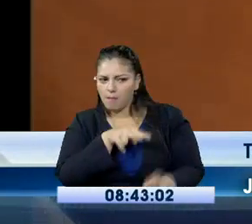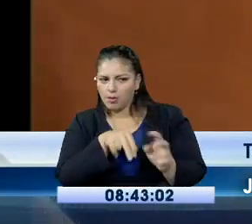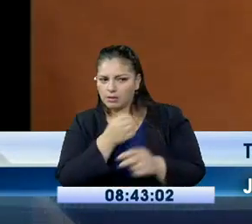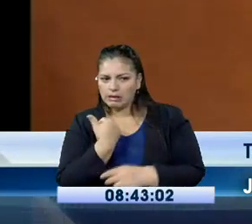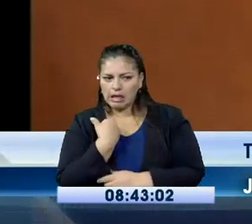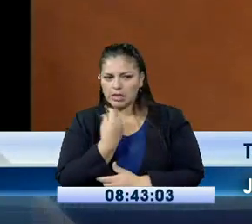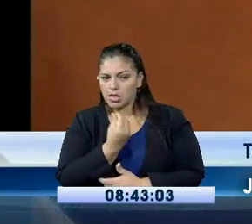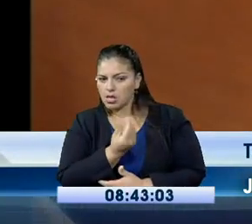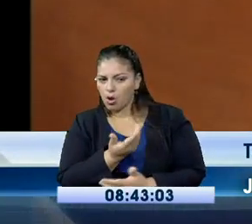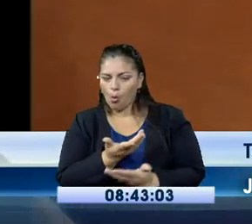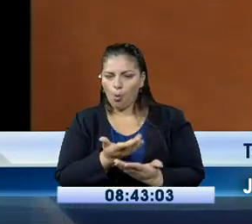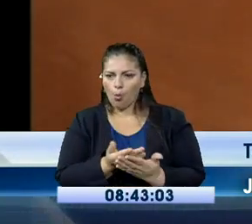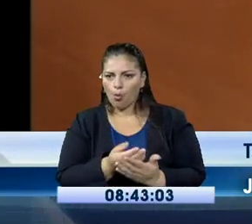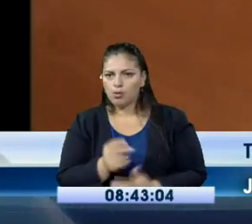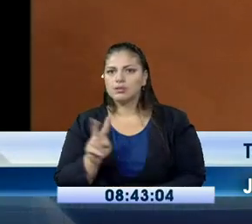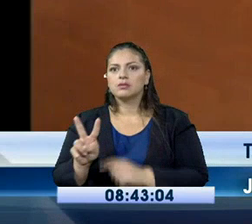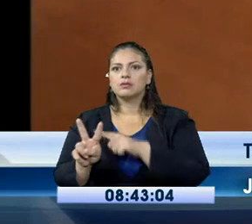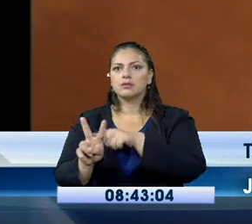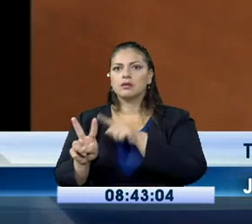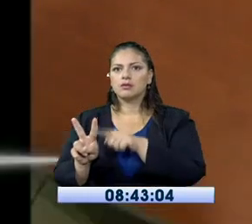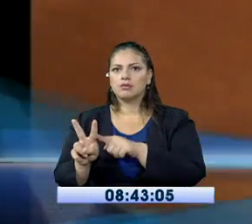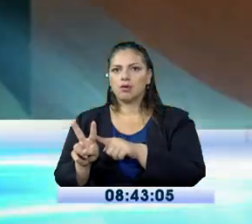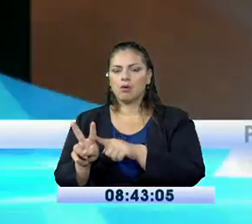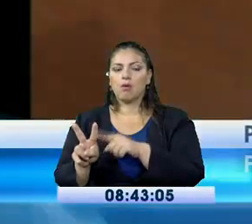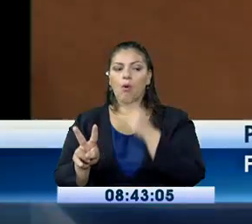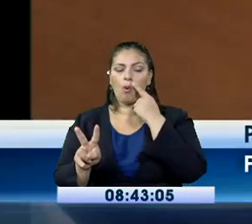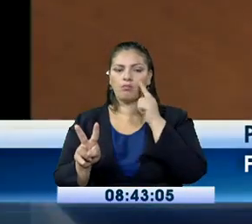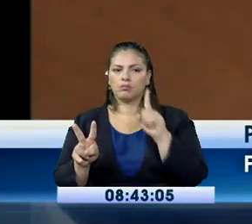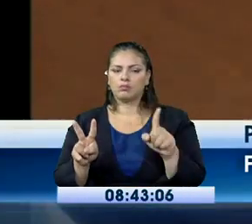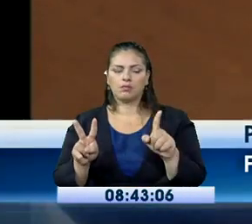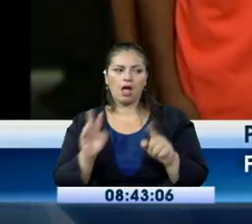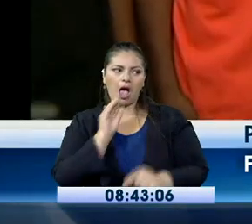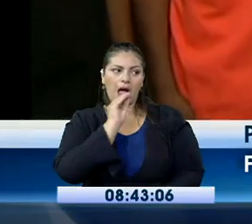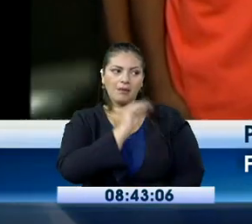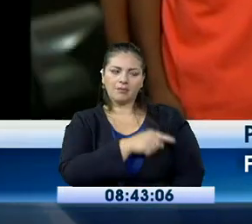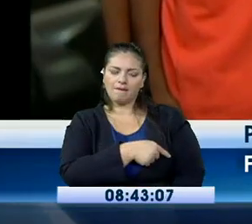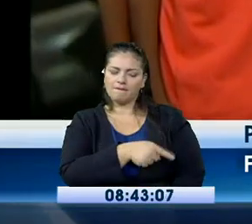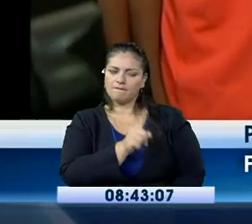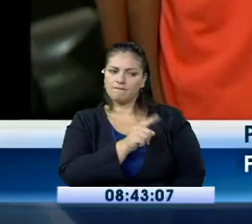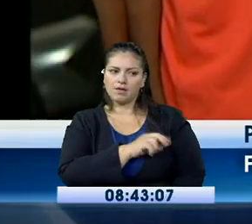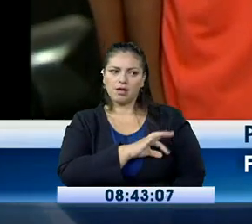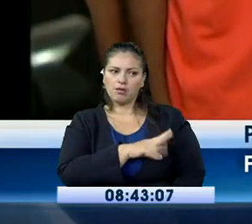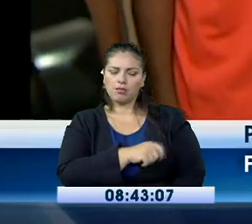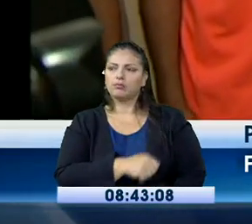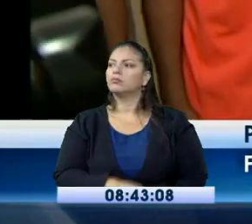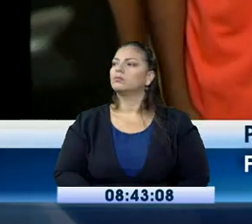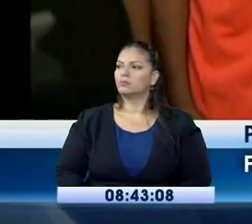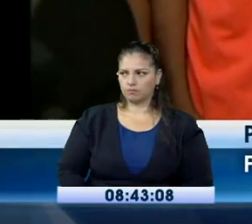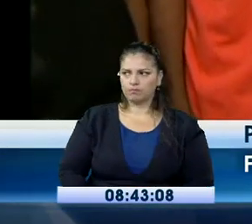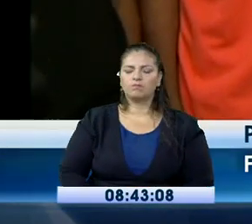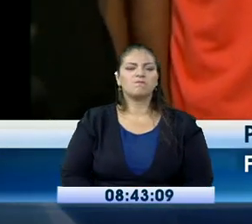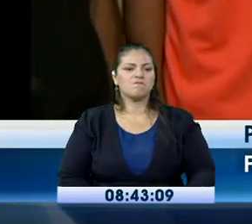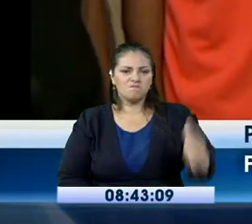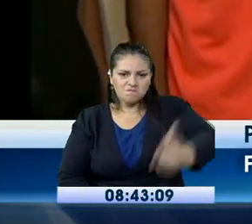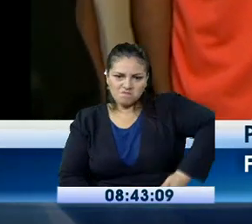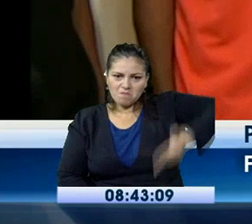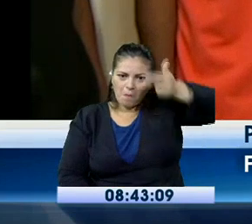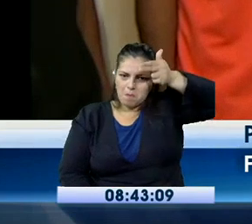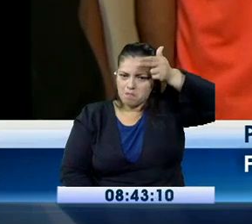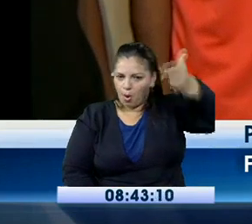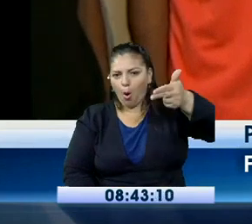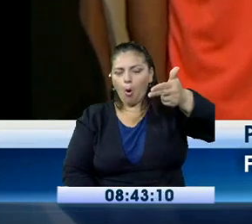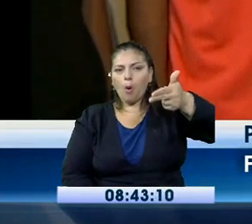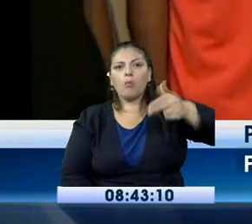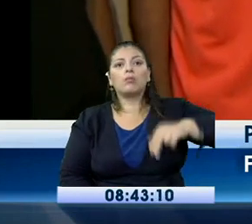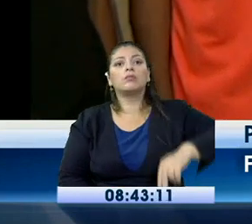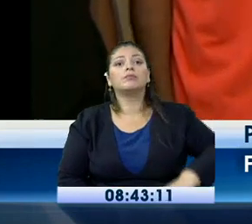Los tipos fueron capturados infraganti y luego de verificar el rol que cumplían cada uno de ellos. Las